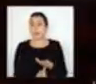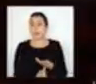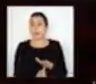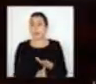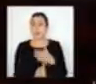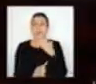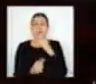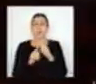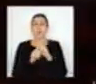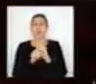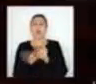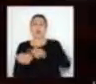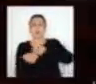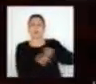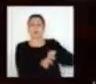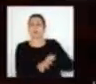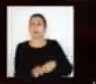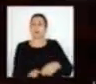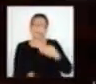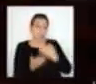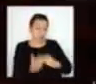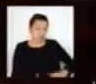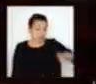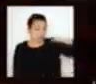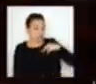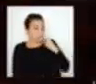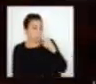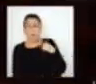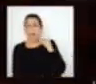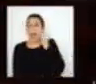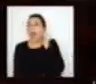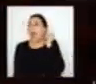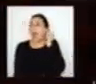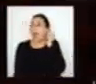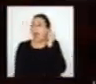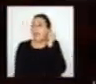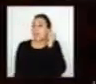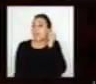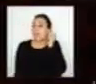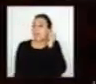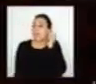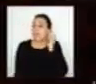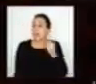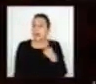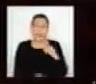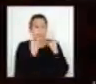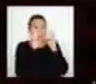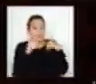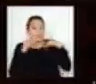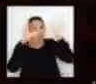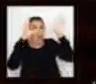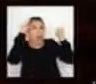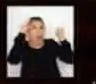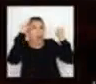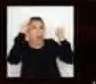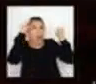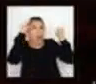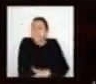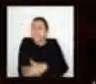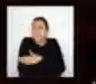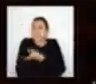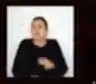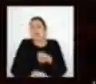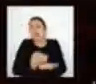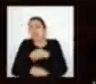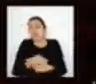muy pequeño vi cómo mi abuela, que me sensibilizó tempranamente en estos temas, concurría tristemente al Hospital Open